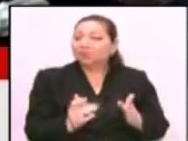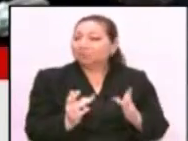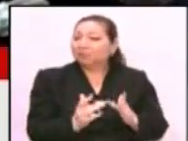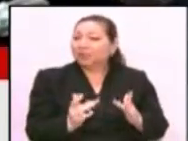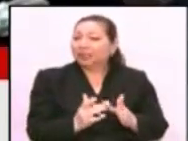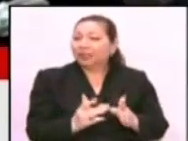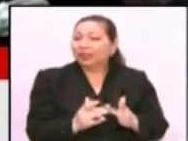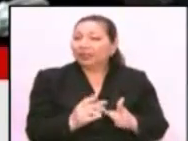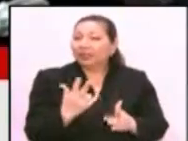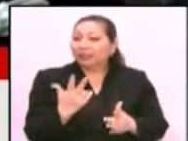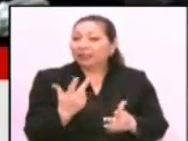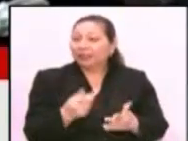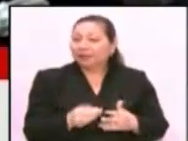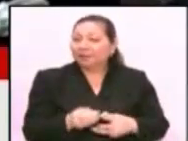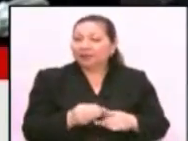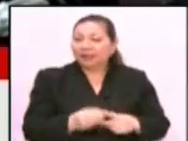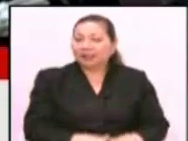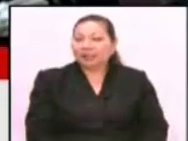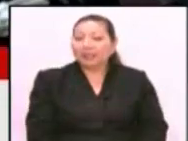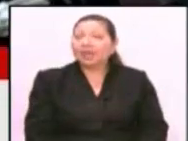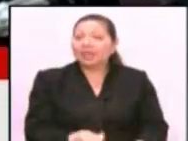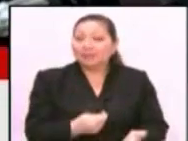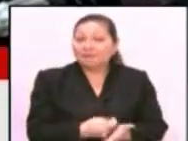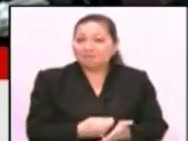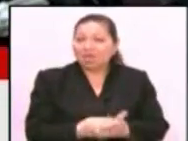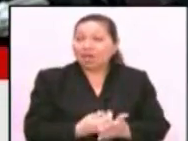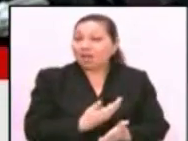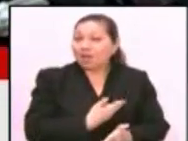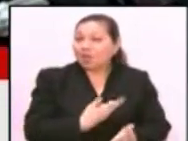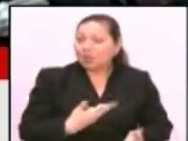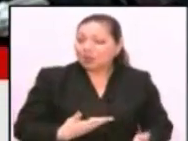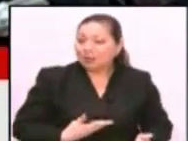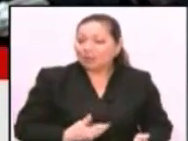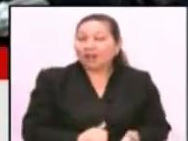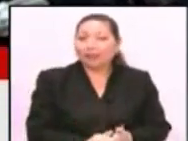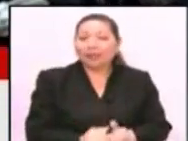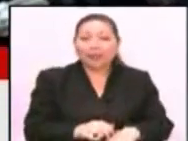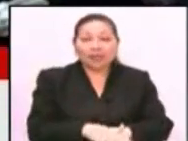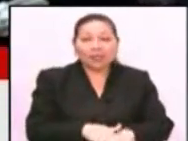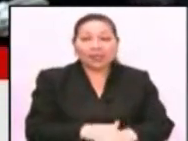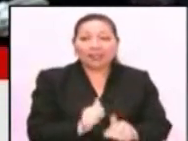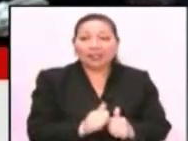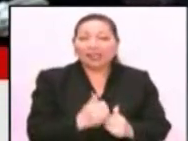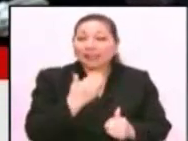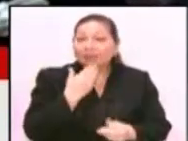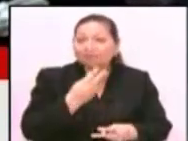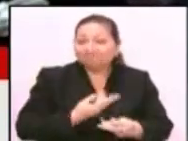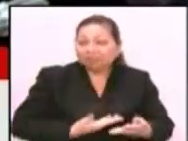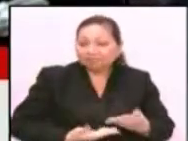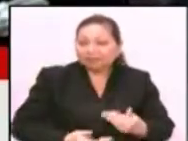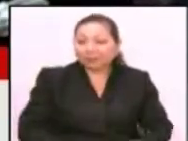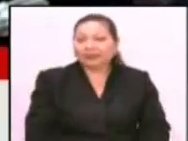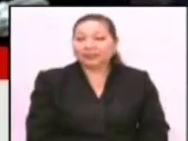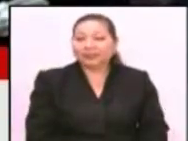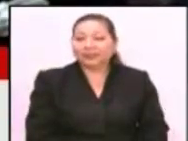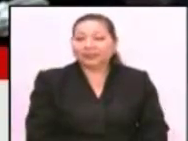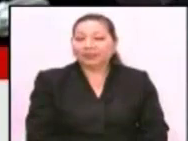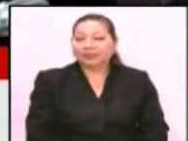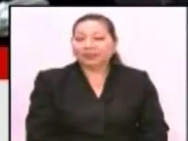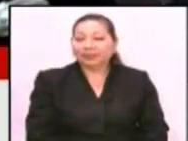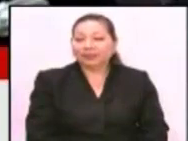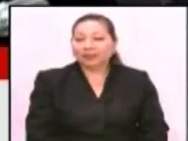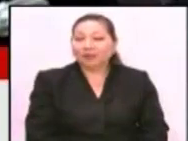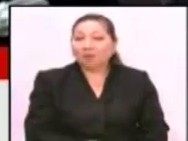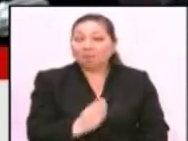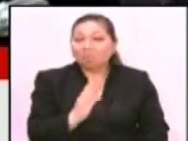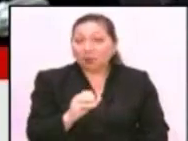impacto hay 3 actores principales. El que paga, el gobierno, el que opera y quien prefinancia. Ahora, un paréntesis, un